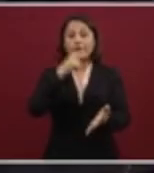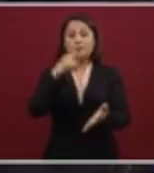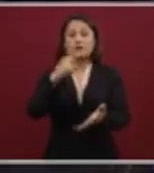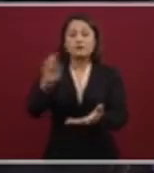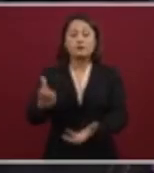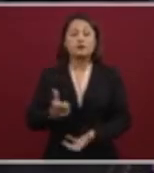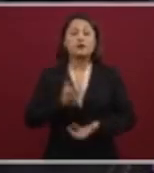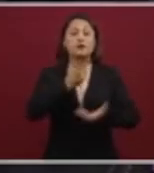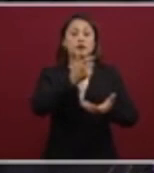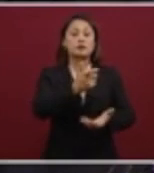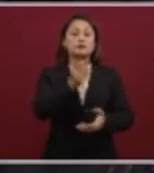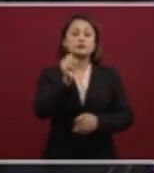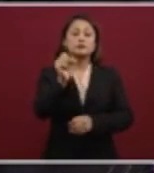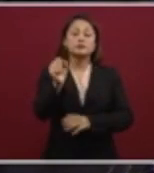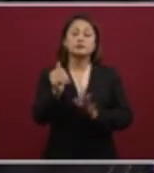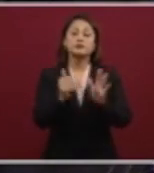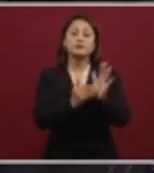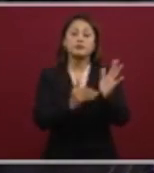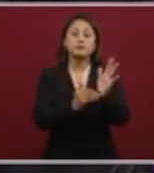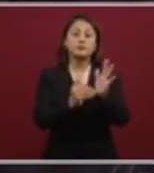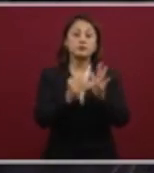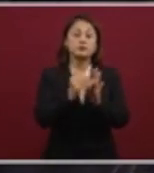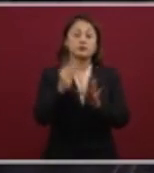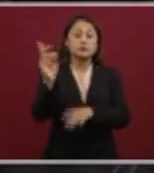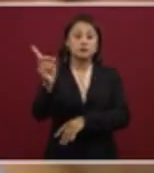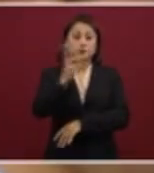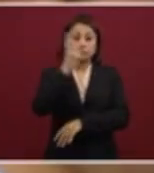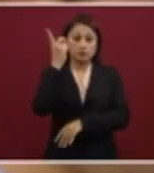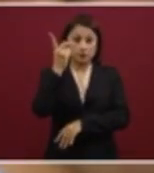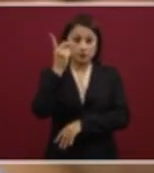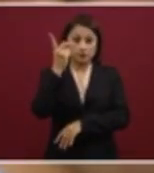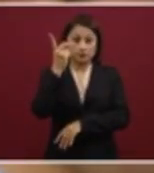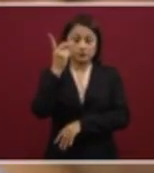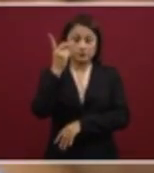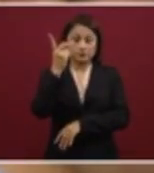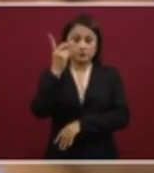60 mil millones de dólares